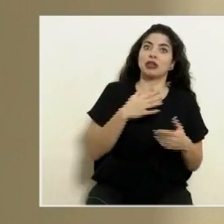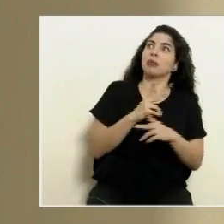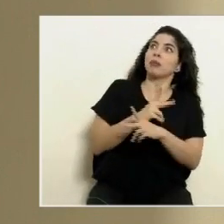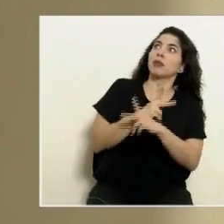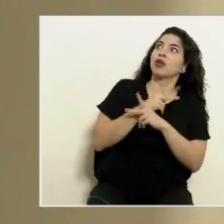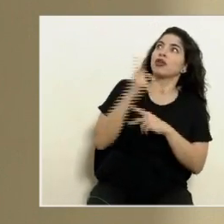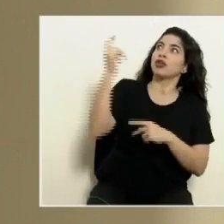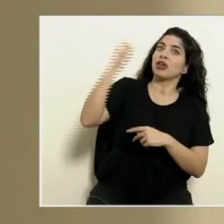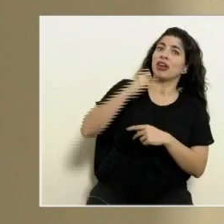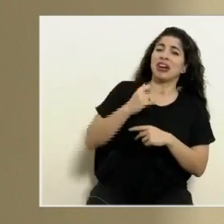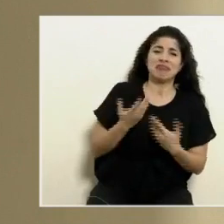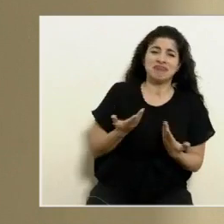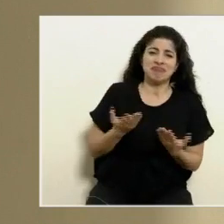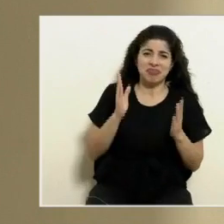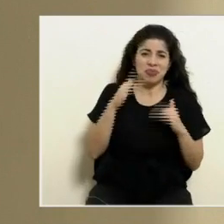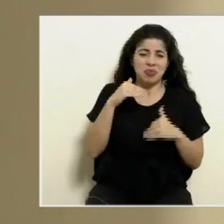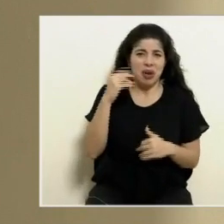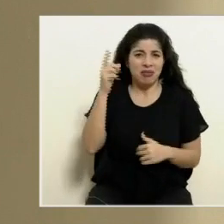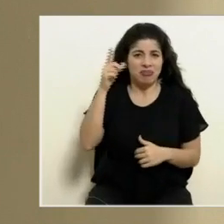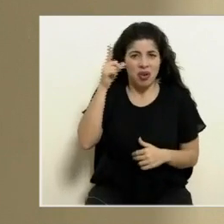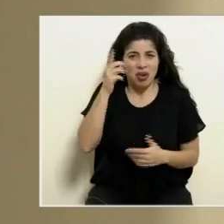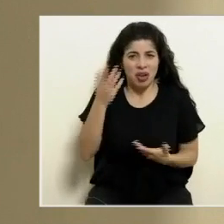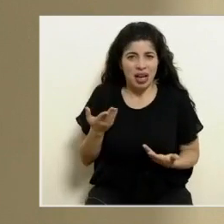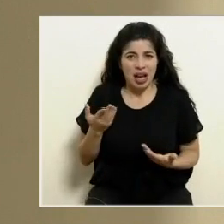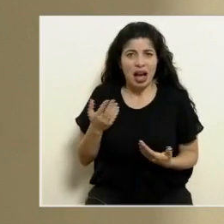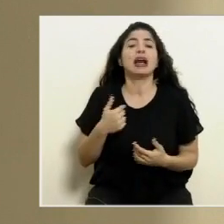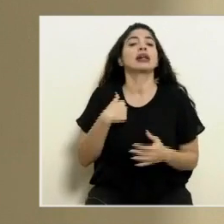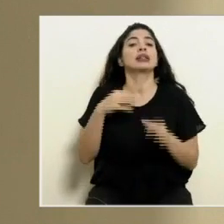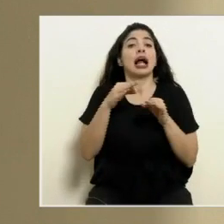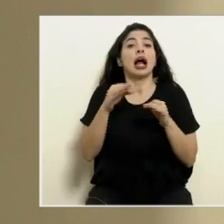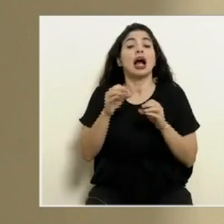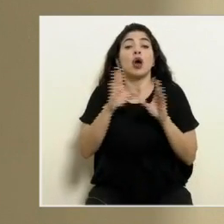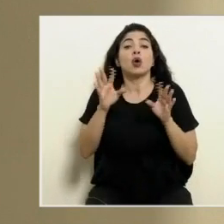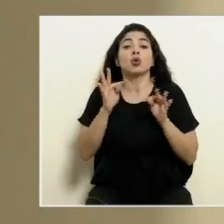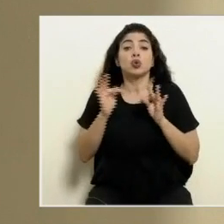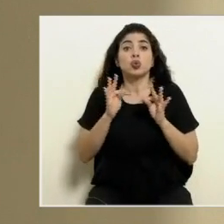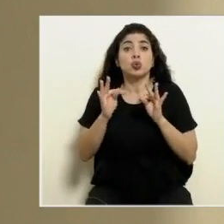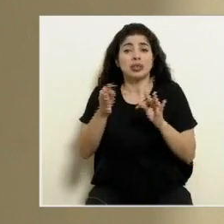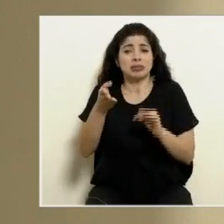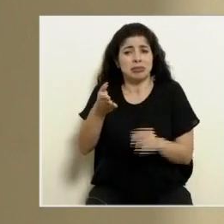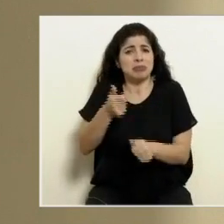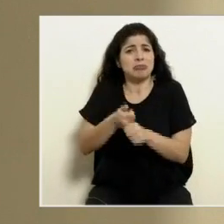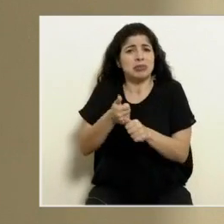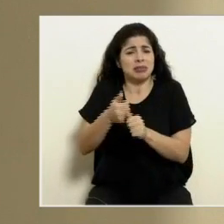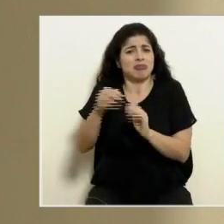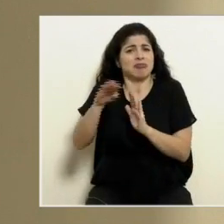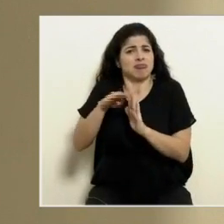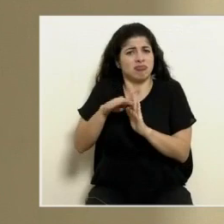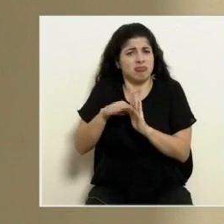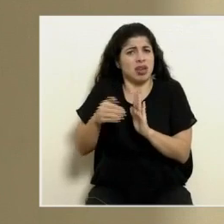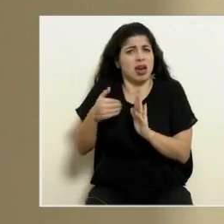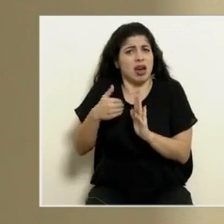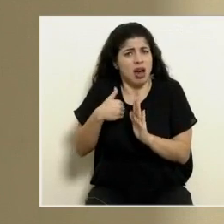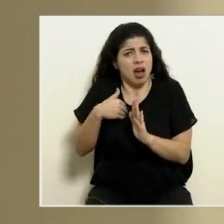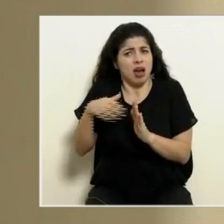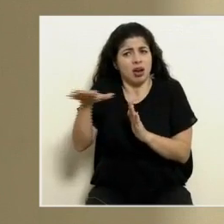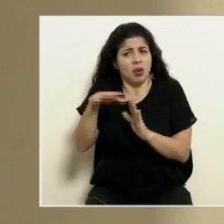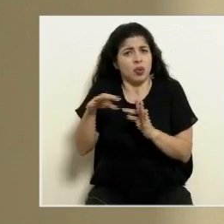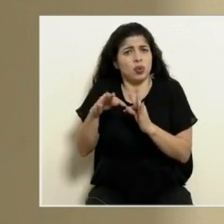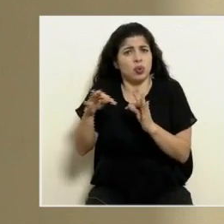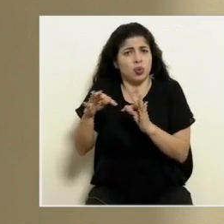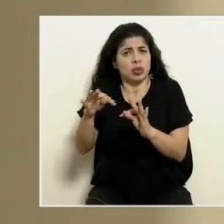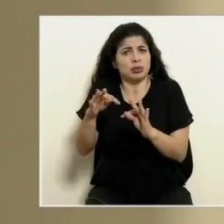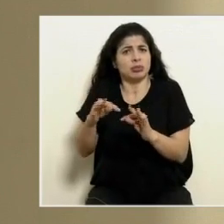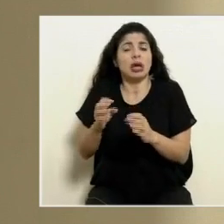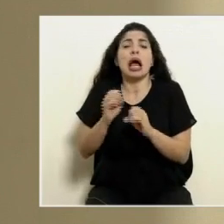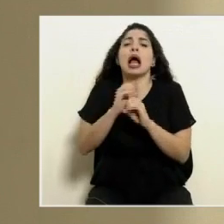protegernos, no tiene mayor sentido. Y todo, pues, claro que el turismo pues, ha aplicado su seguimiento dentro de lo que acontece en el sector del turismo. En realidad, aunque claro